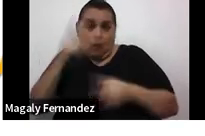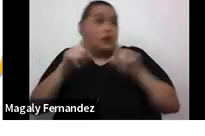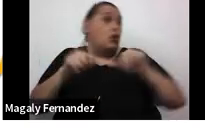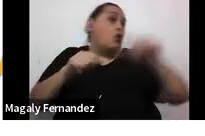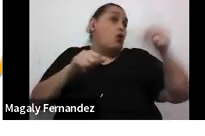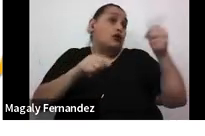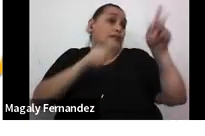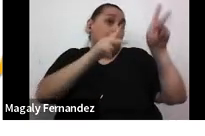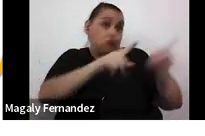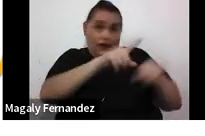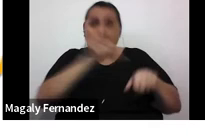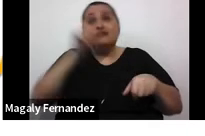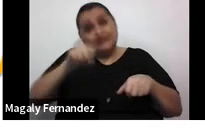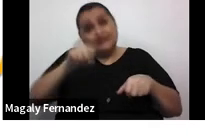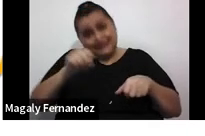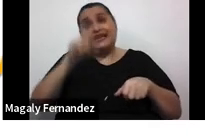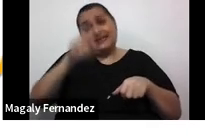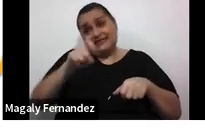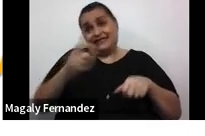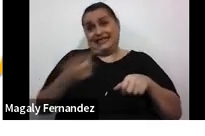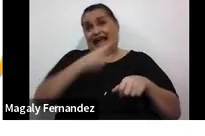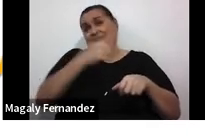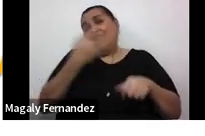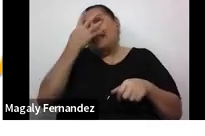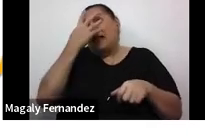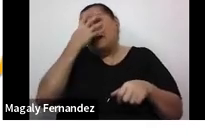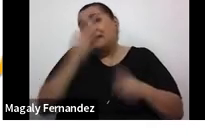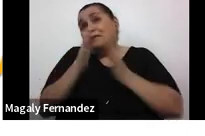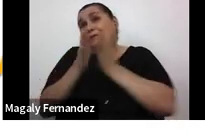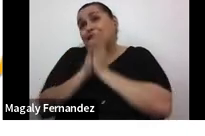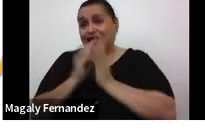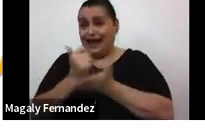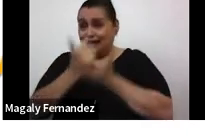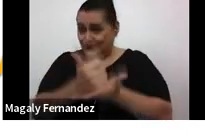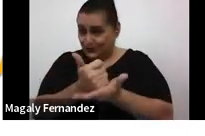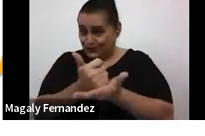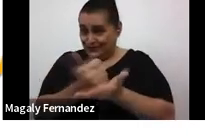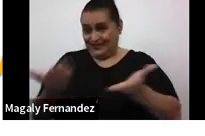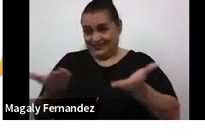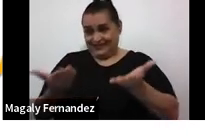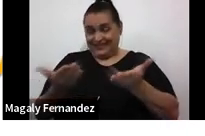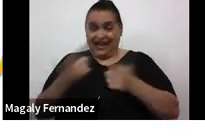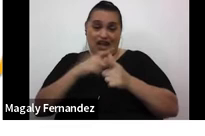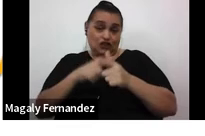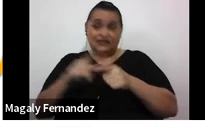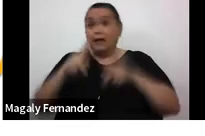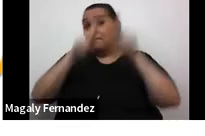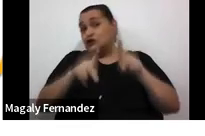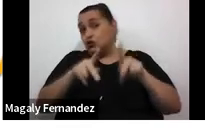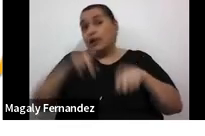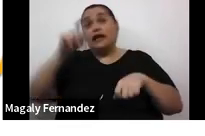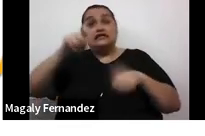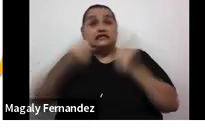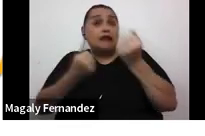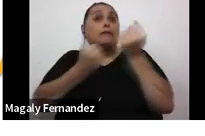si requiere y es tímida para para pedir ayuda igual si alguien solicita apoyar en